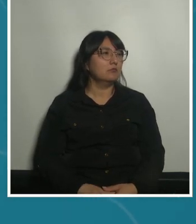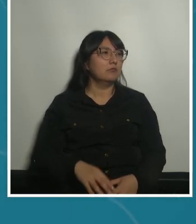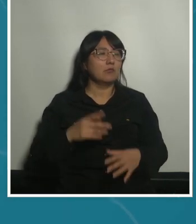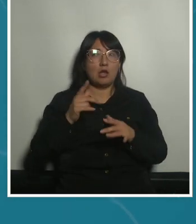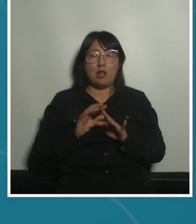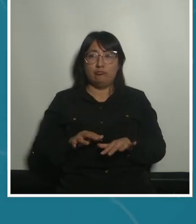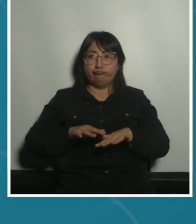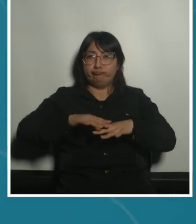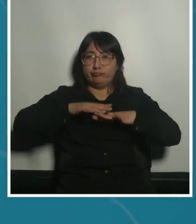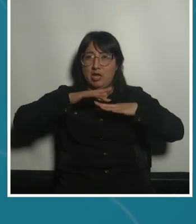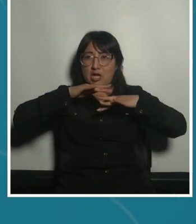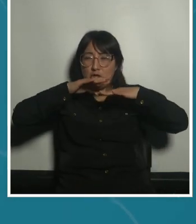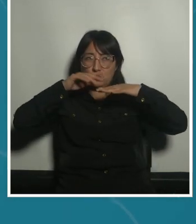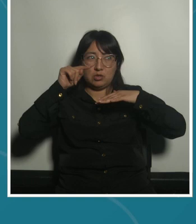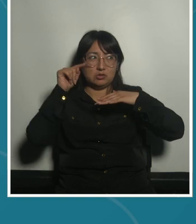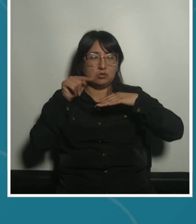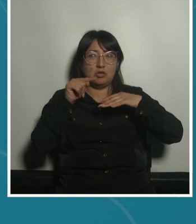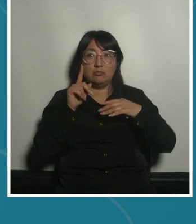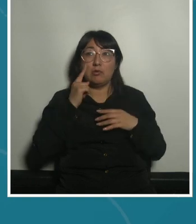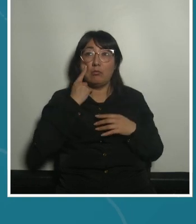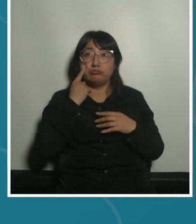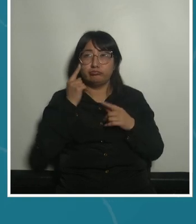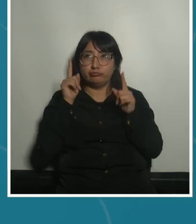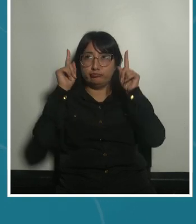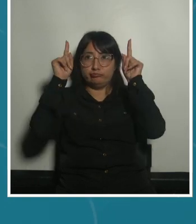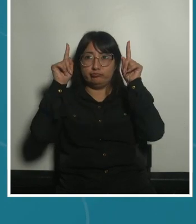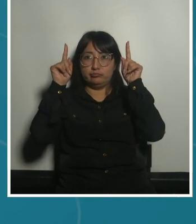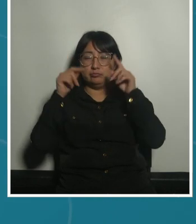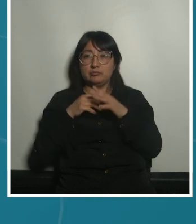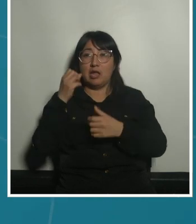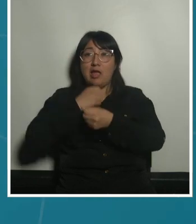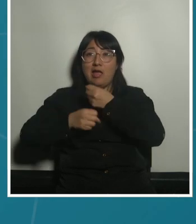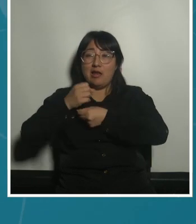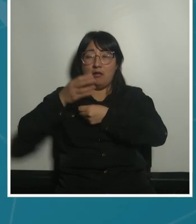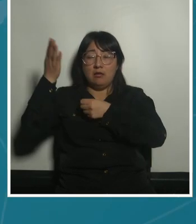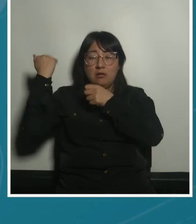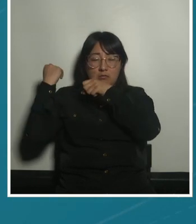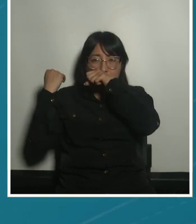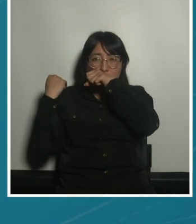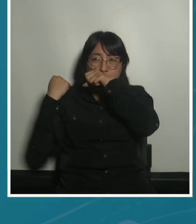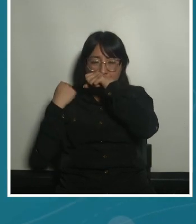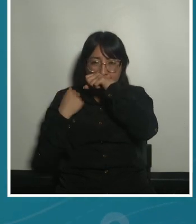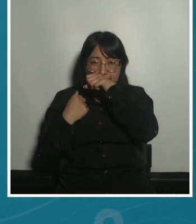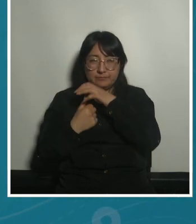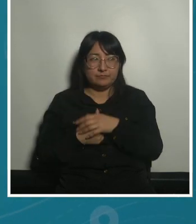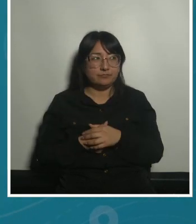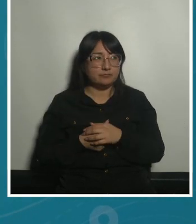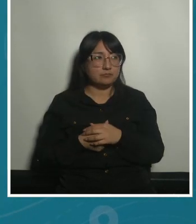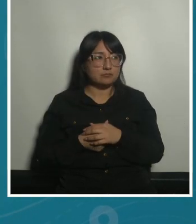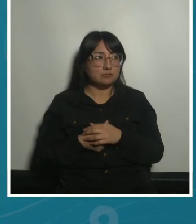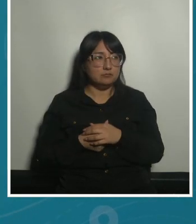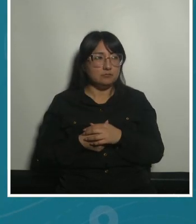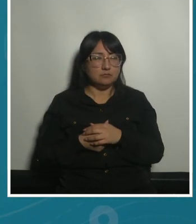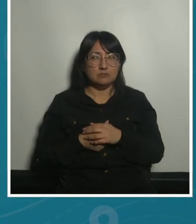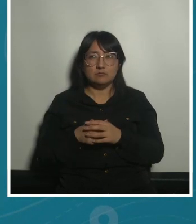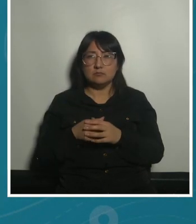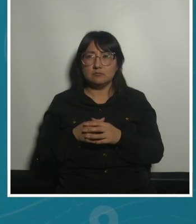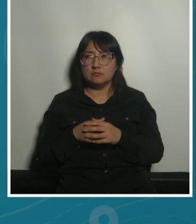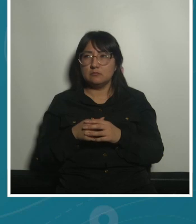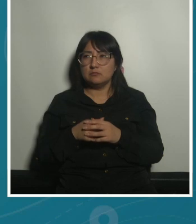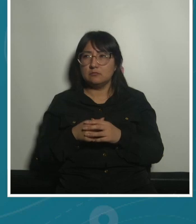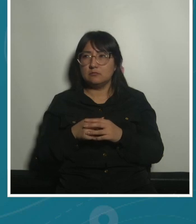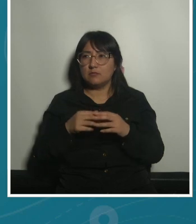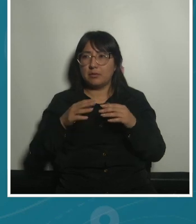que provocaron, bueno, el año pasado, le llegó a través de la pluma de los ríos sedimento fino a estas